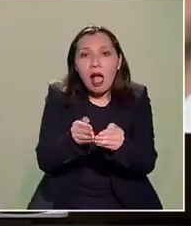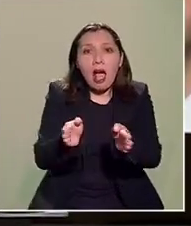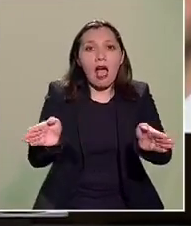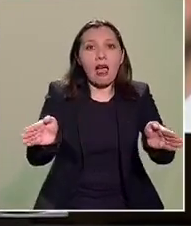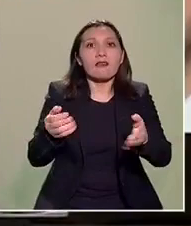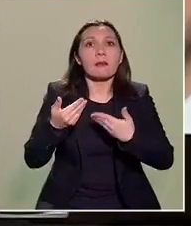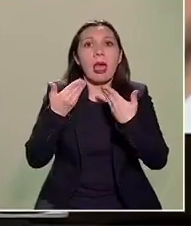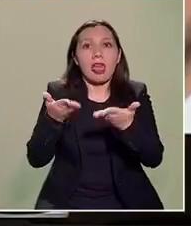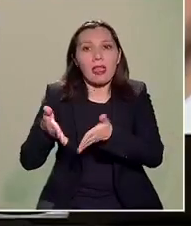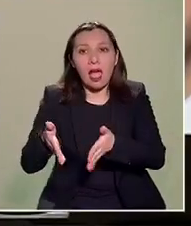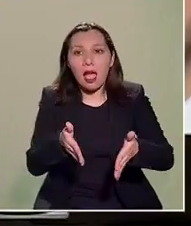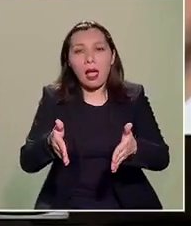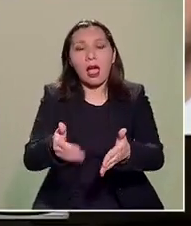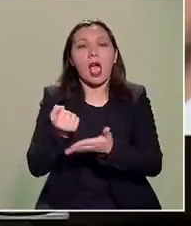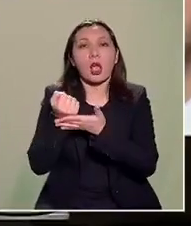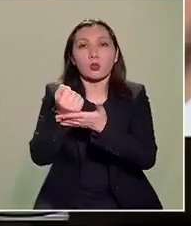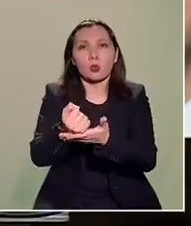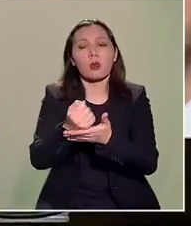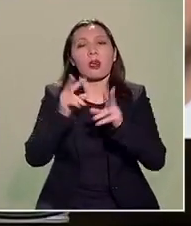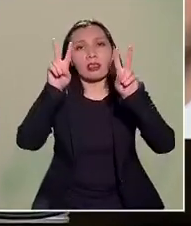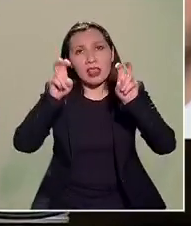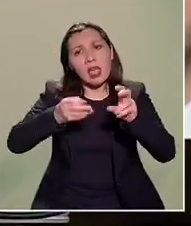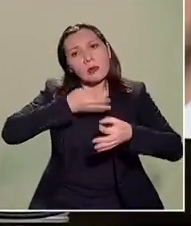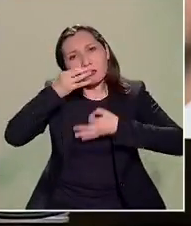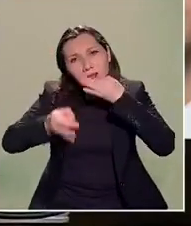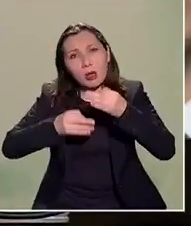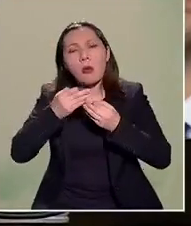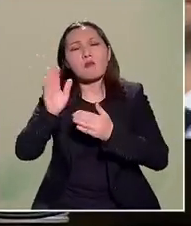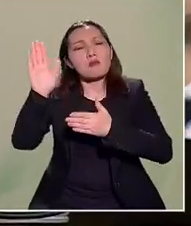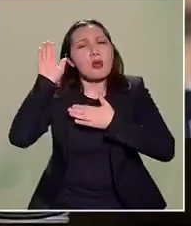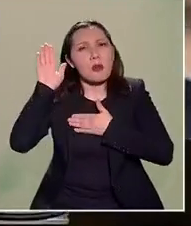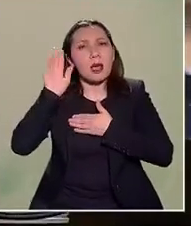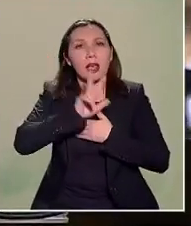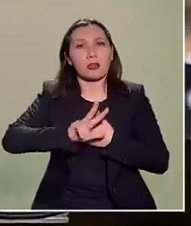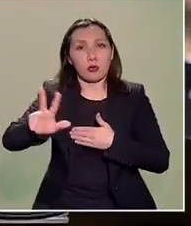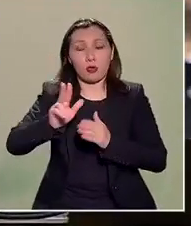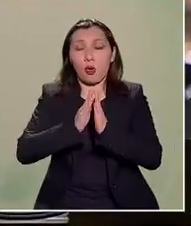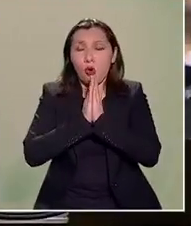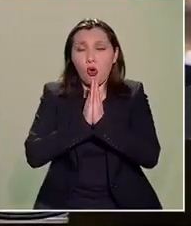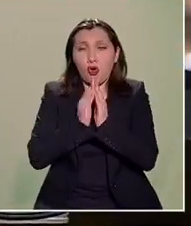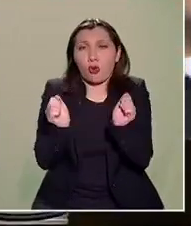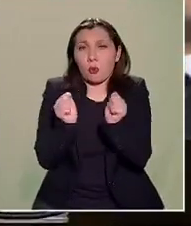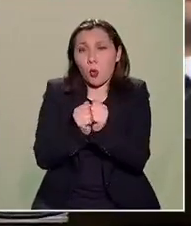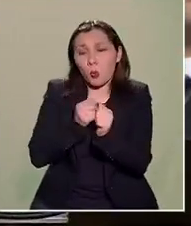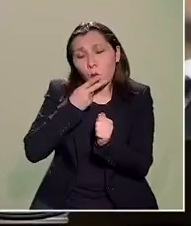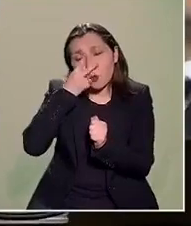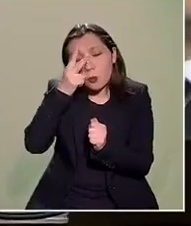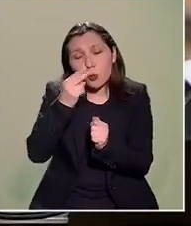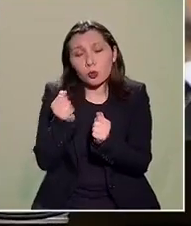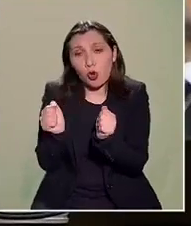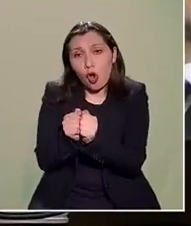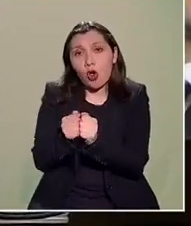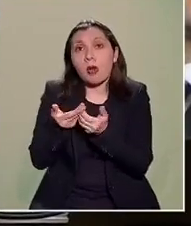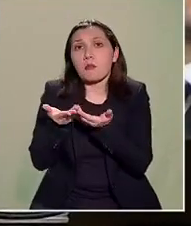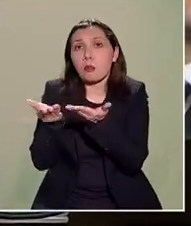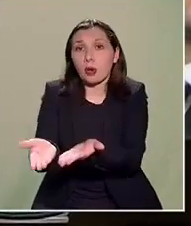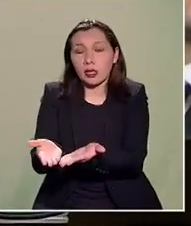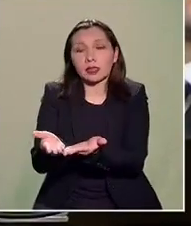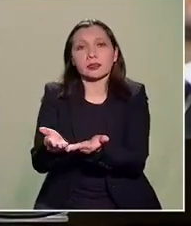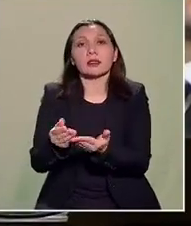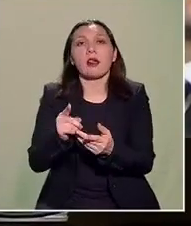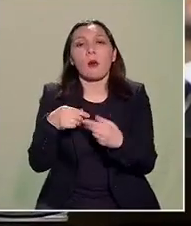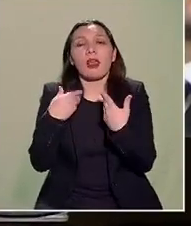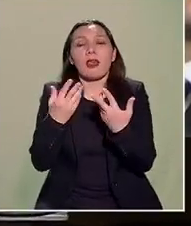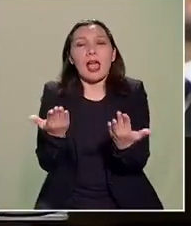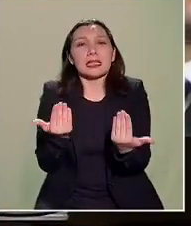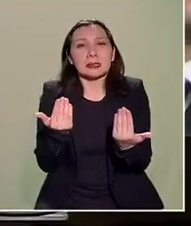para ayudarles hablemos de las promesas de dios oremos con ellos y por ellos y fundamos